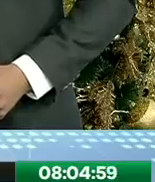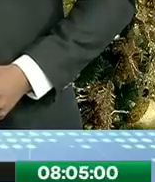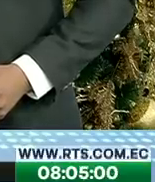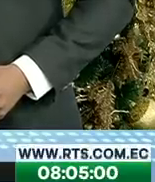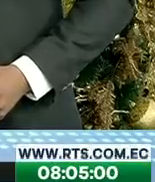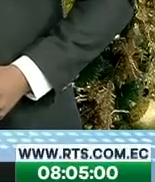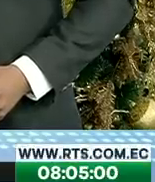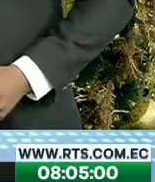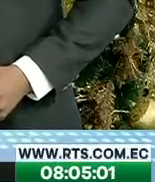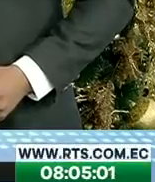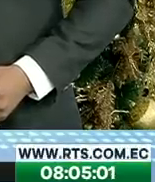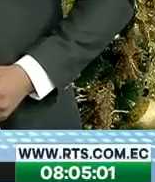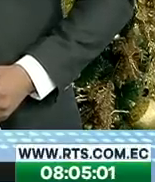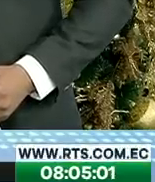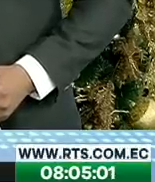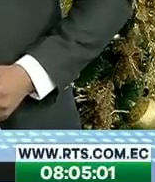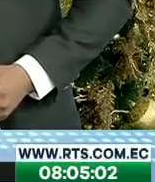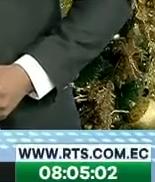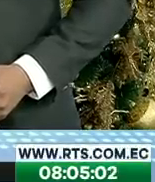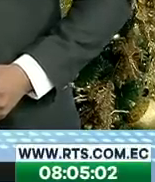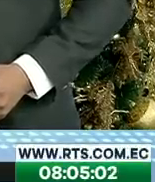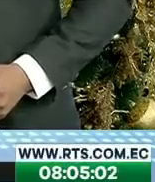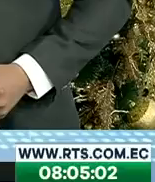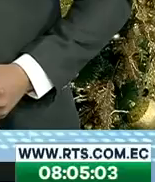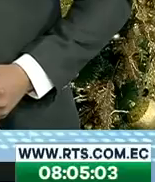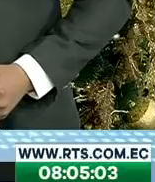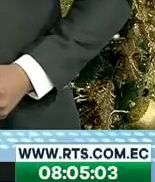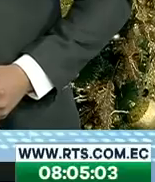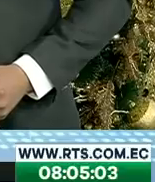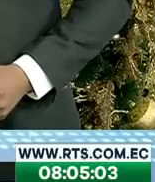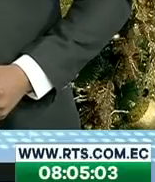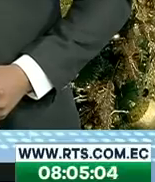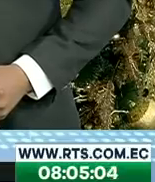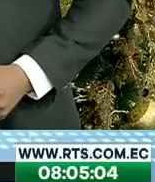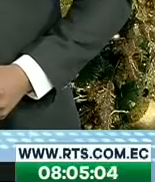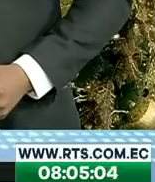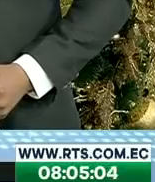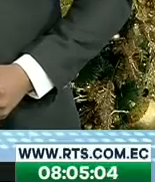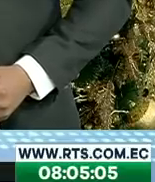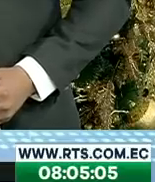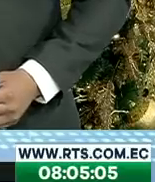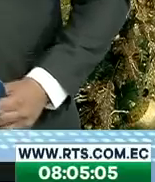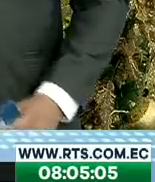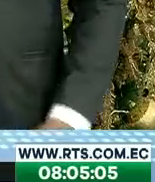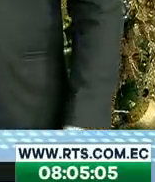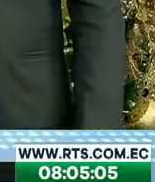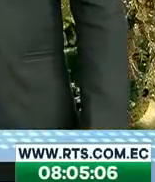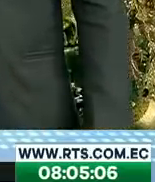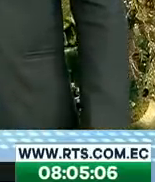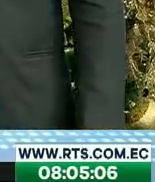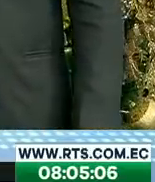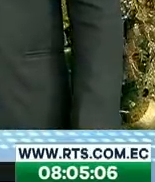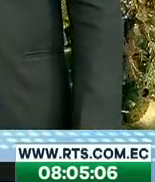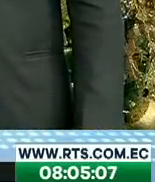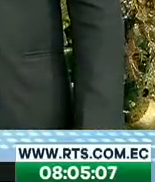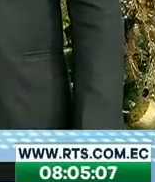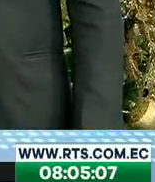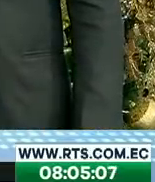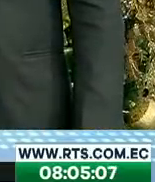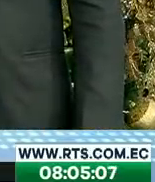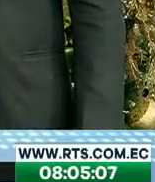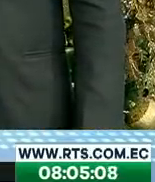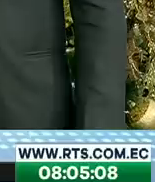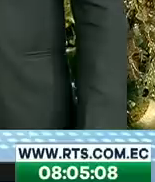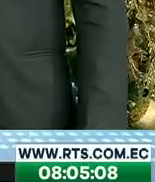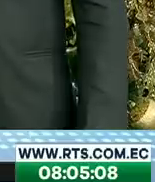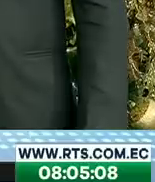un motociclista patas arriba, otro. ¿Por qué? Porque cuando no llueve, decía una persona, cuando no llueve aguacero.